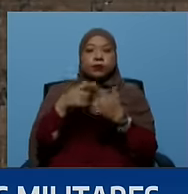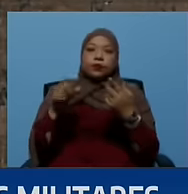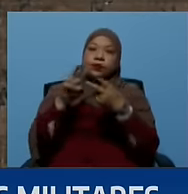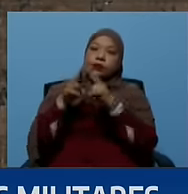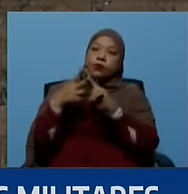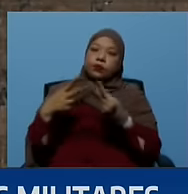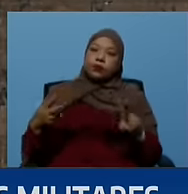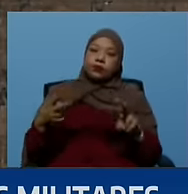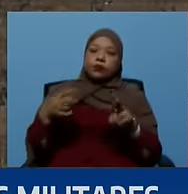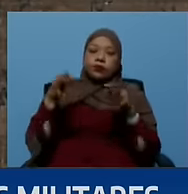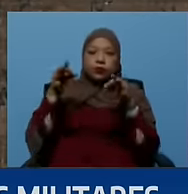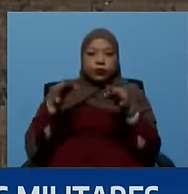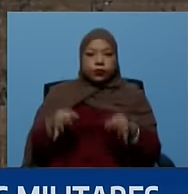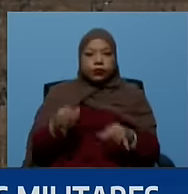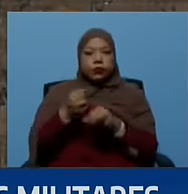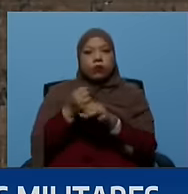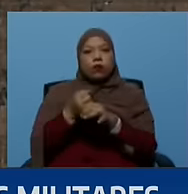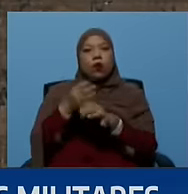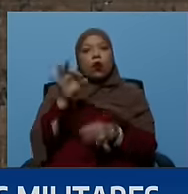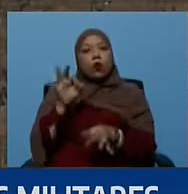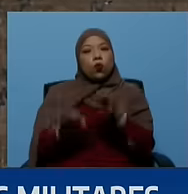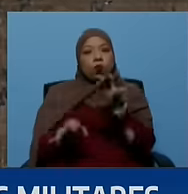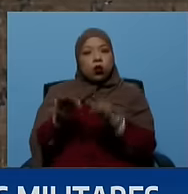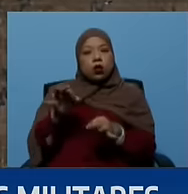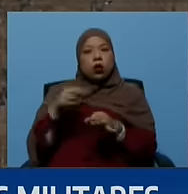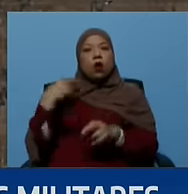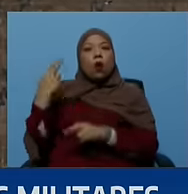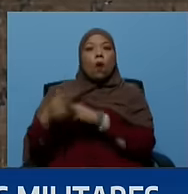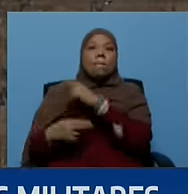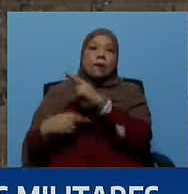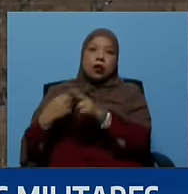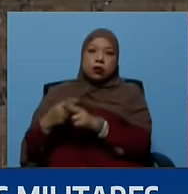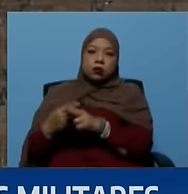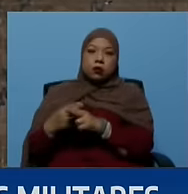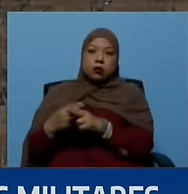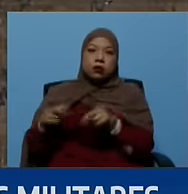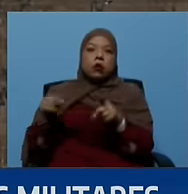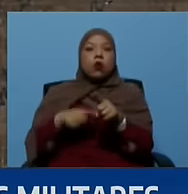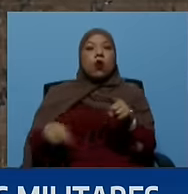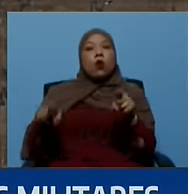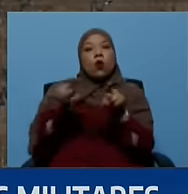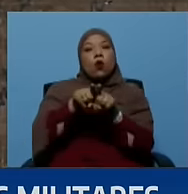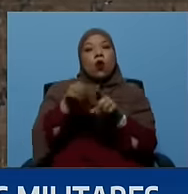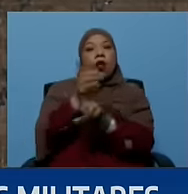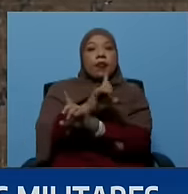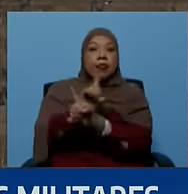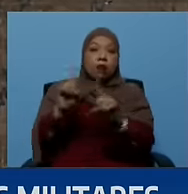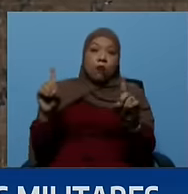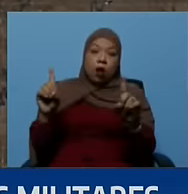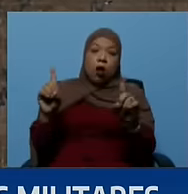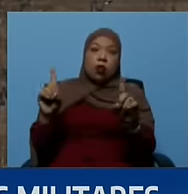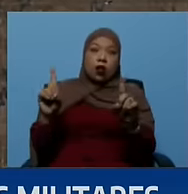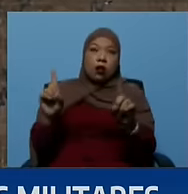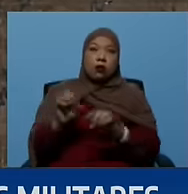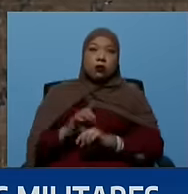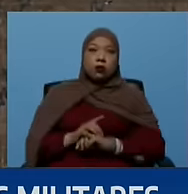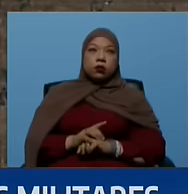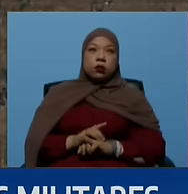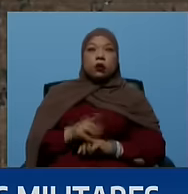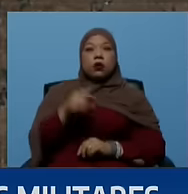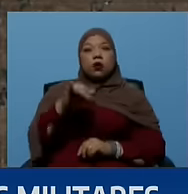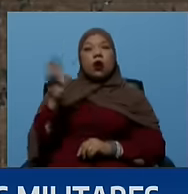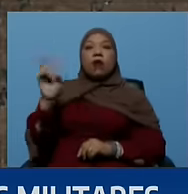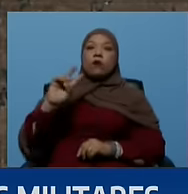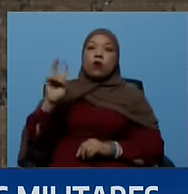paz sólida justa humanitaria itaria democrática que